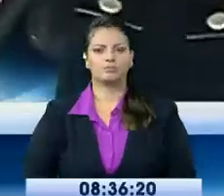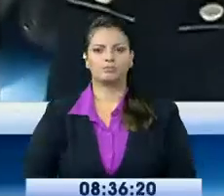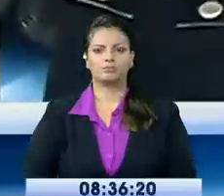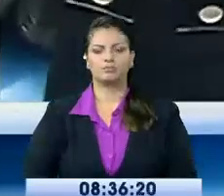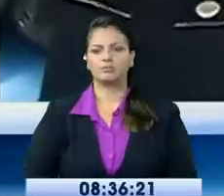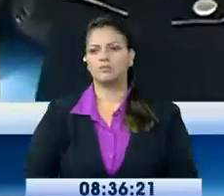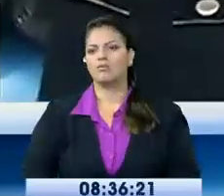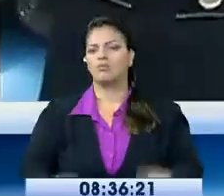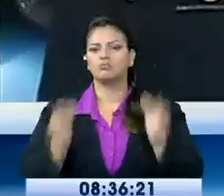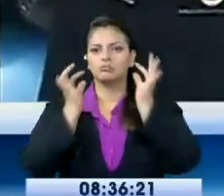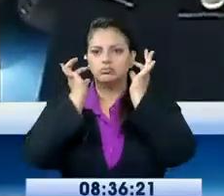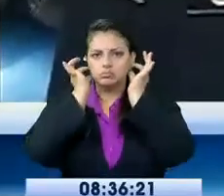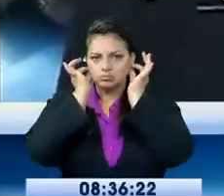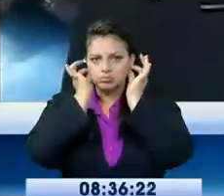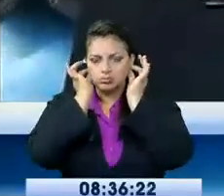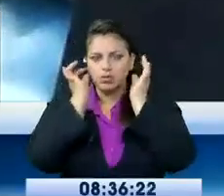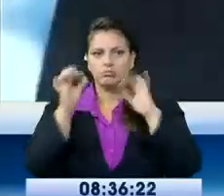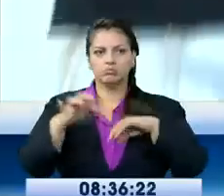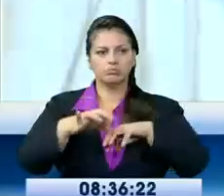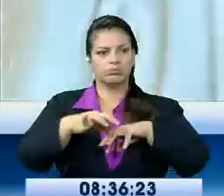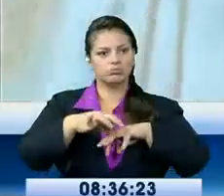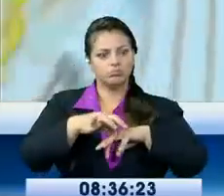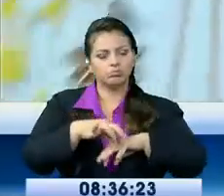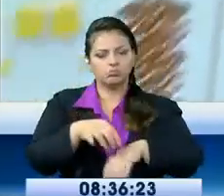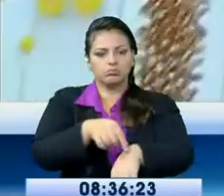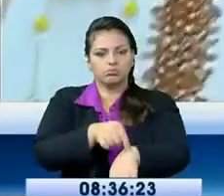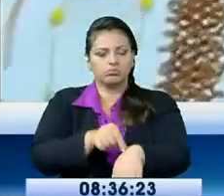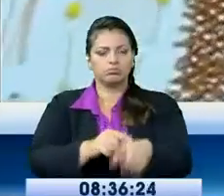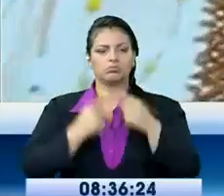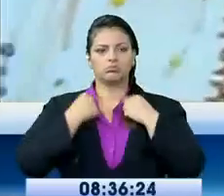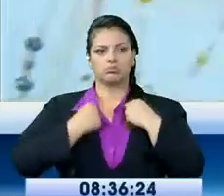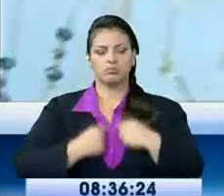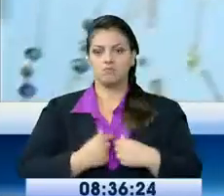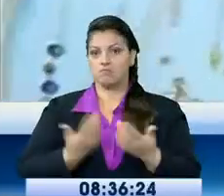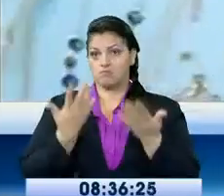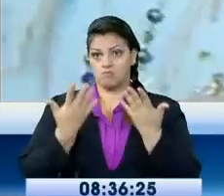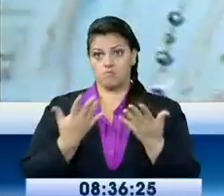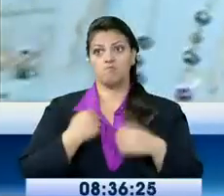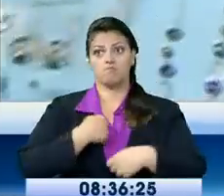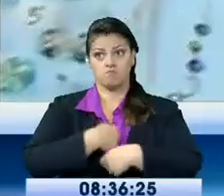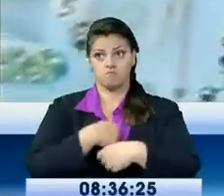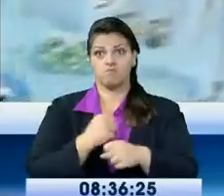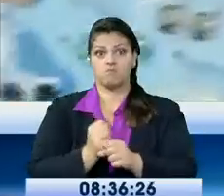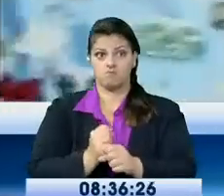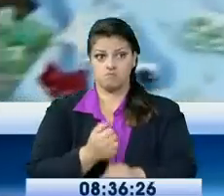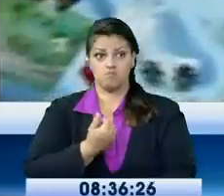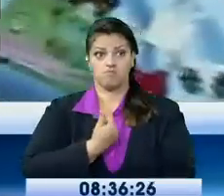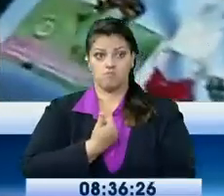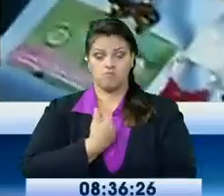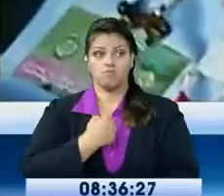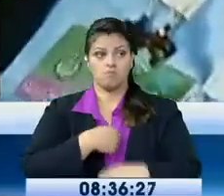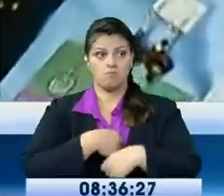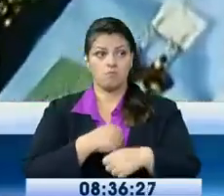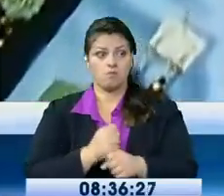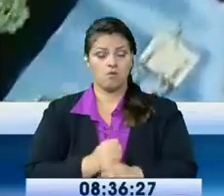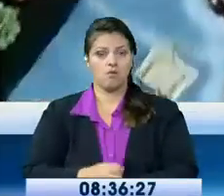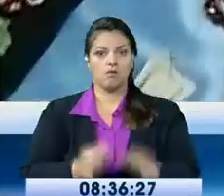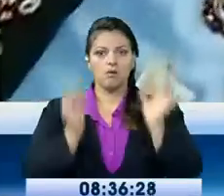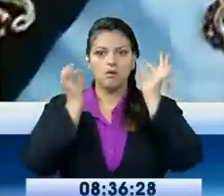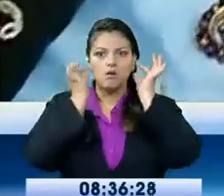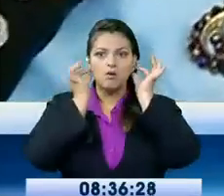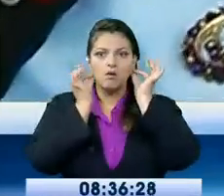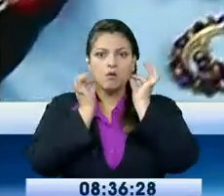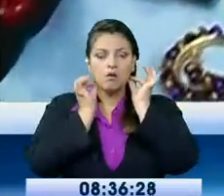en bisutería, hecho a mano con tejido en golfín. Una gran tarea, ¿no? Aretes, sí.